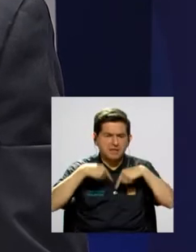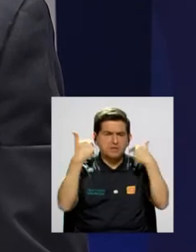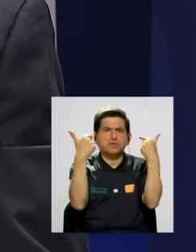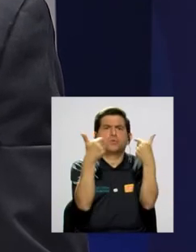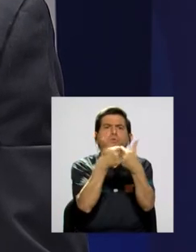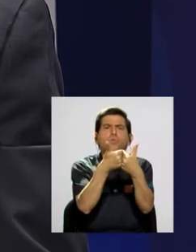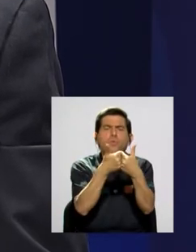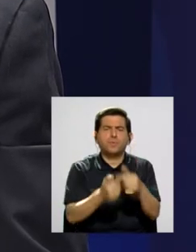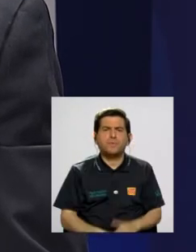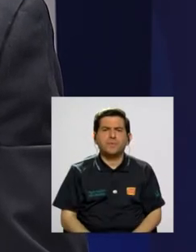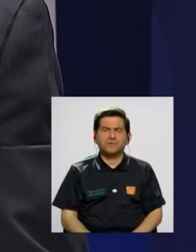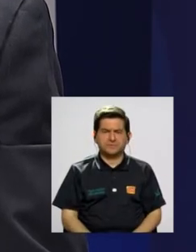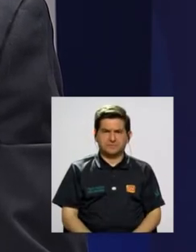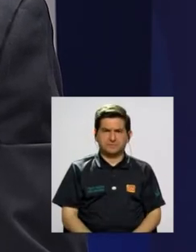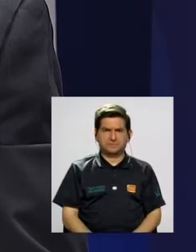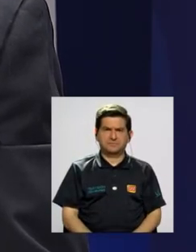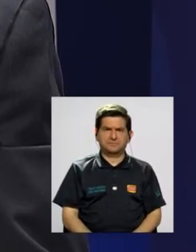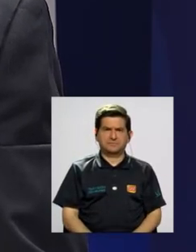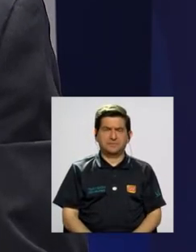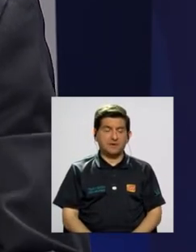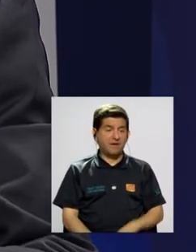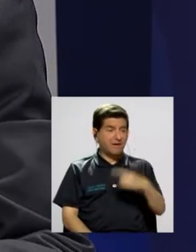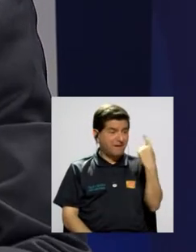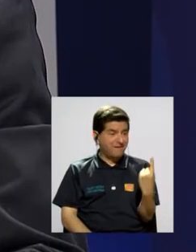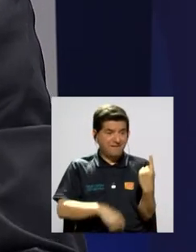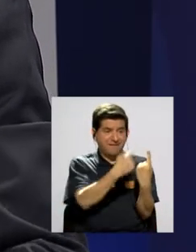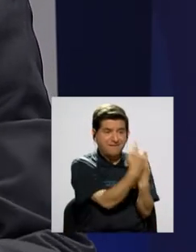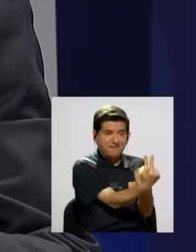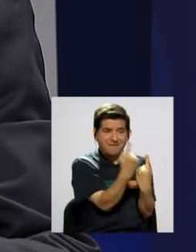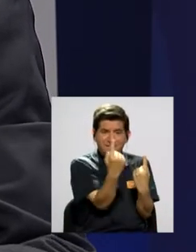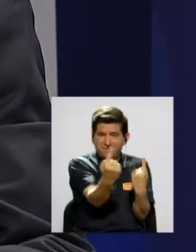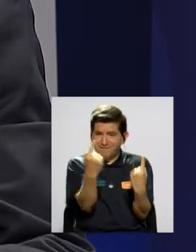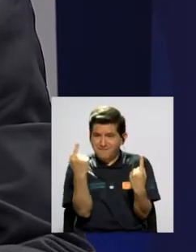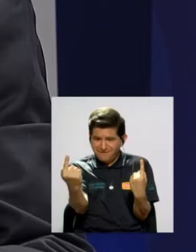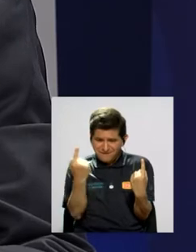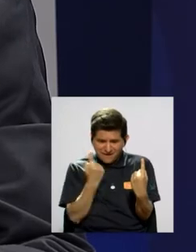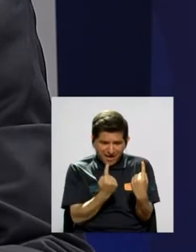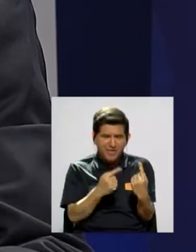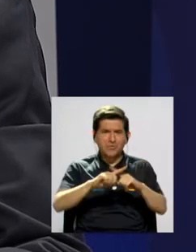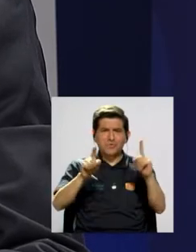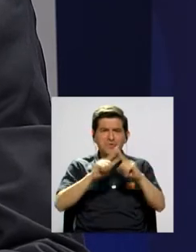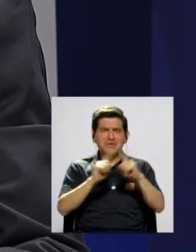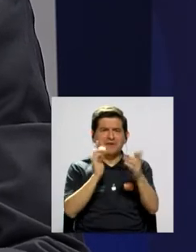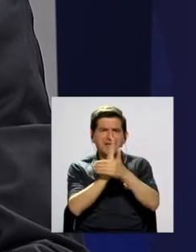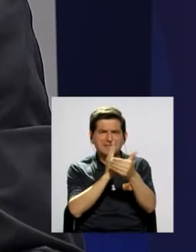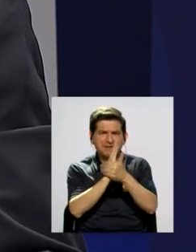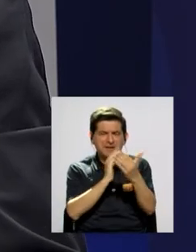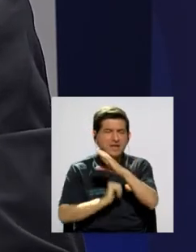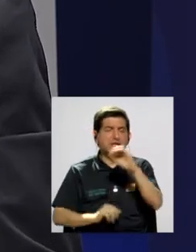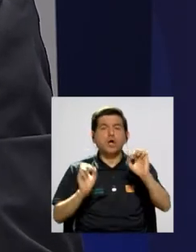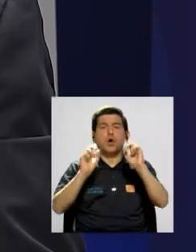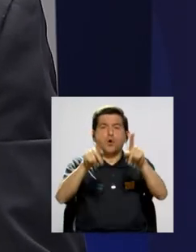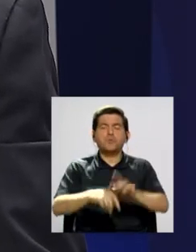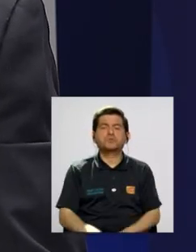grupos partidarios que cada uno tiene distintas capacidades y poderes de veto,